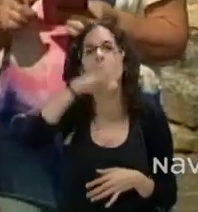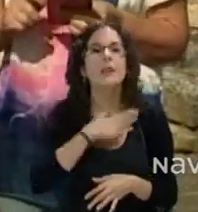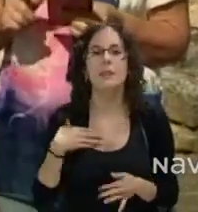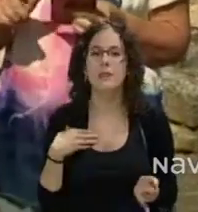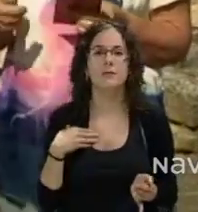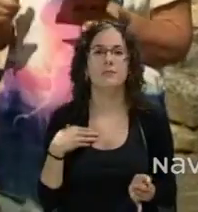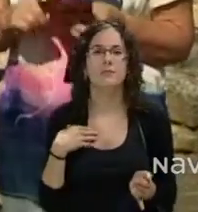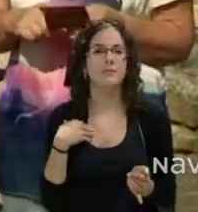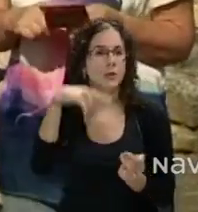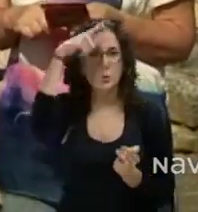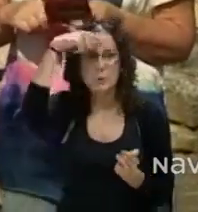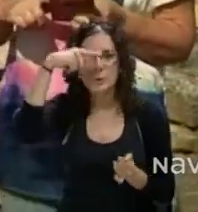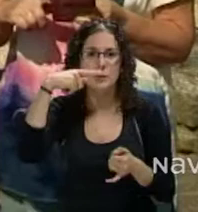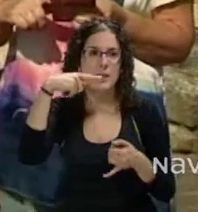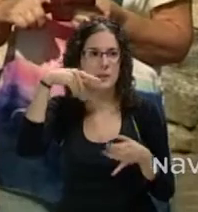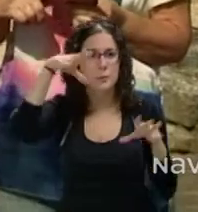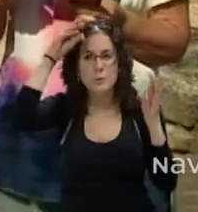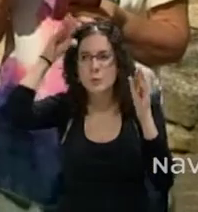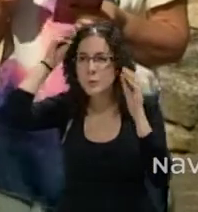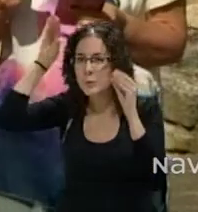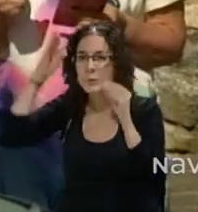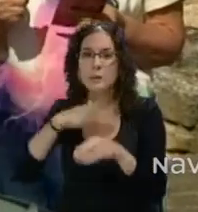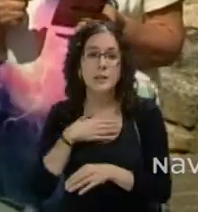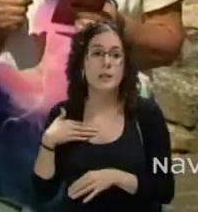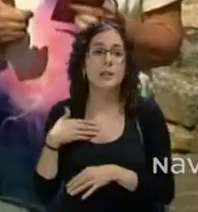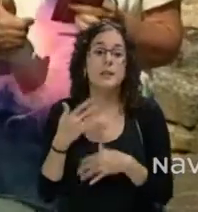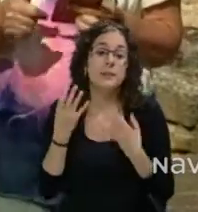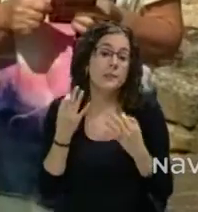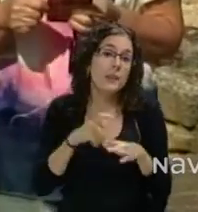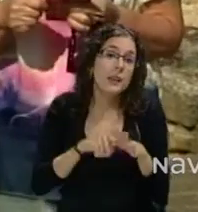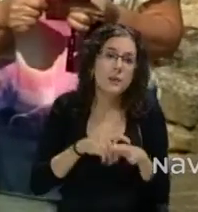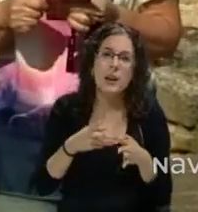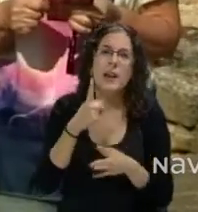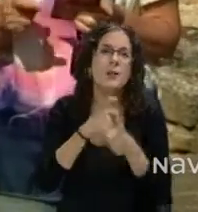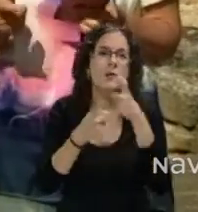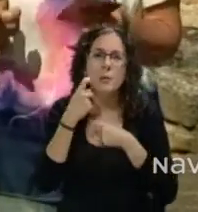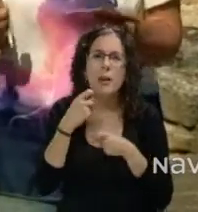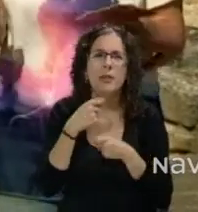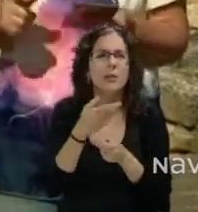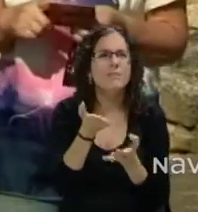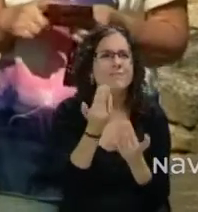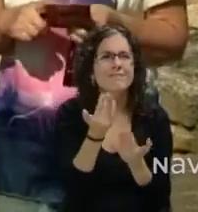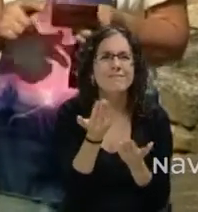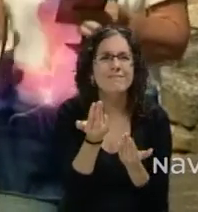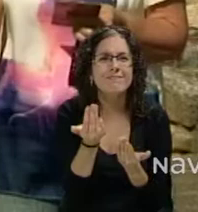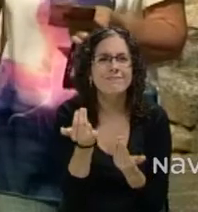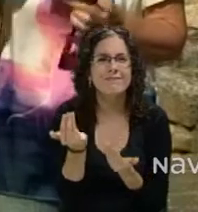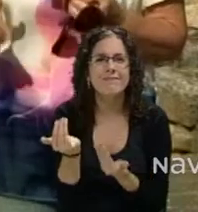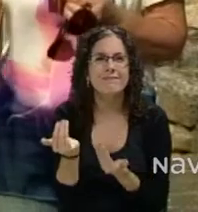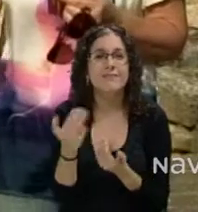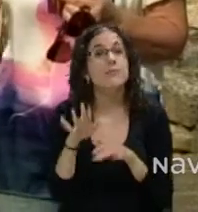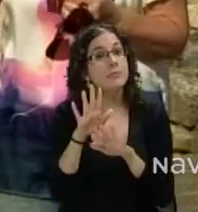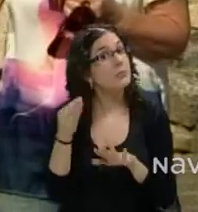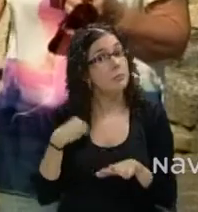fundamentalmente, y tiene varias características. Demanda muchísima información. El visitante que viene aquí, pero a su